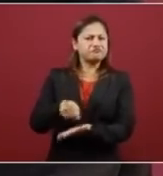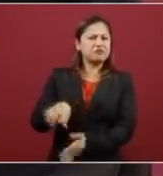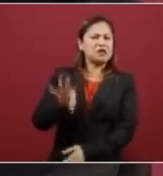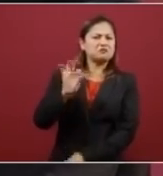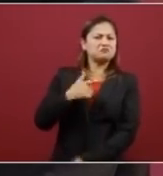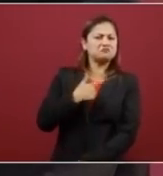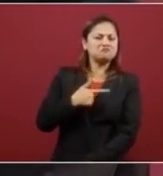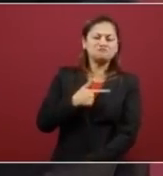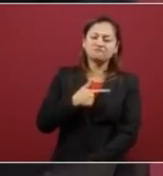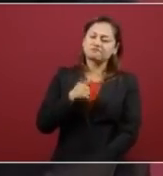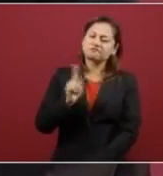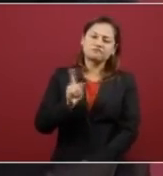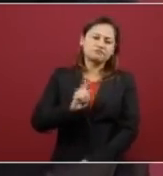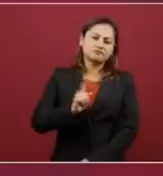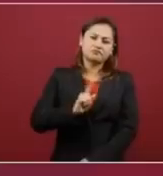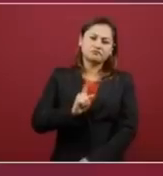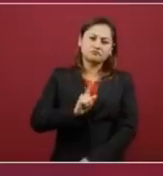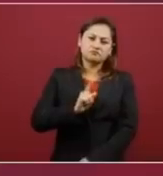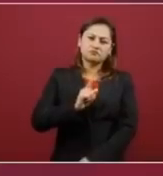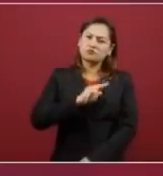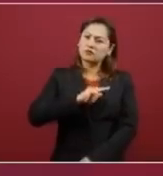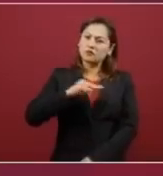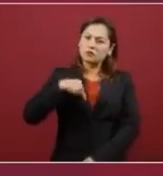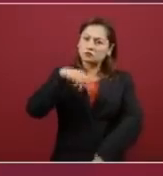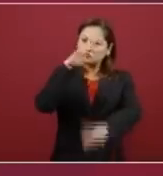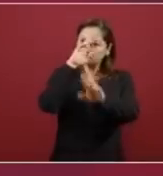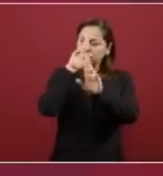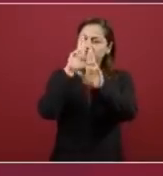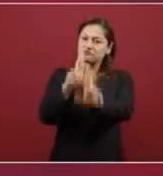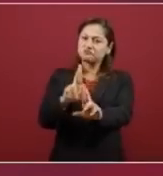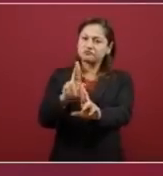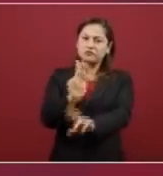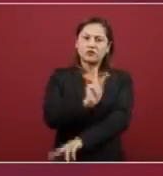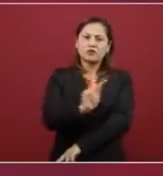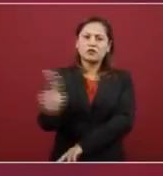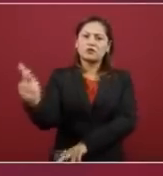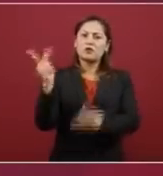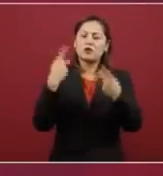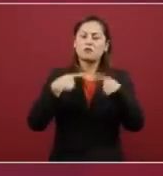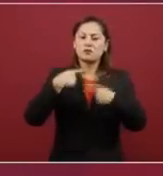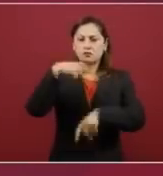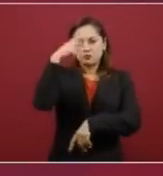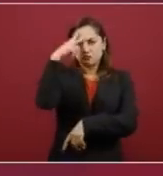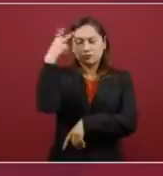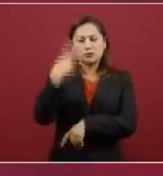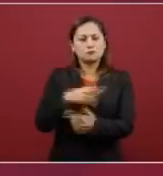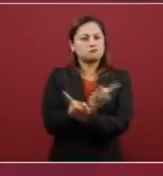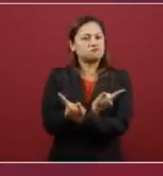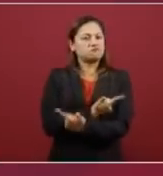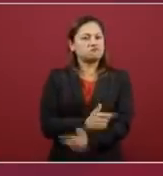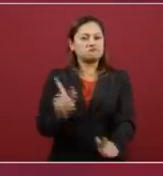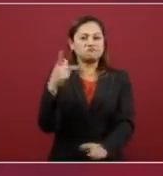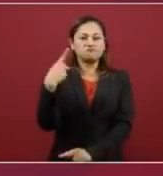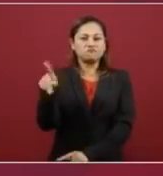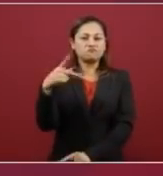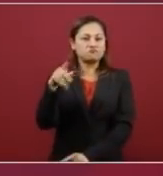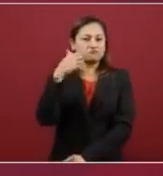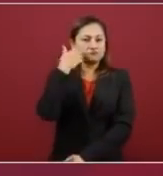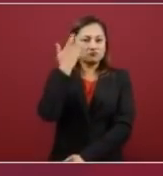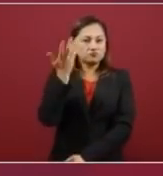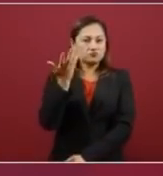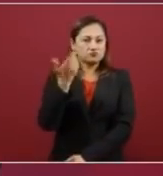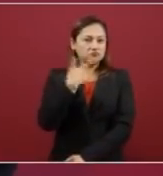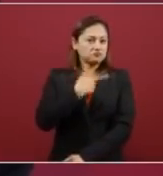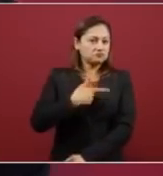queremos respetar la voluntad libre de los ciudadanos respecto a la posibilidad de que se